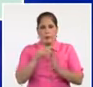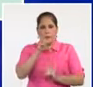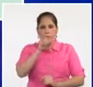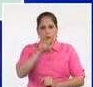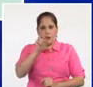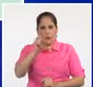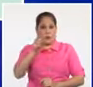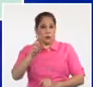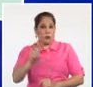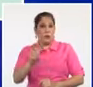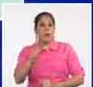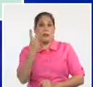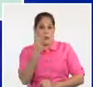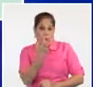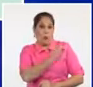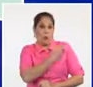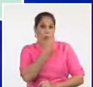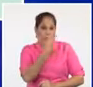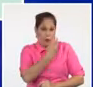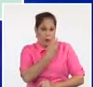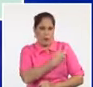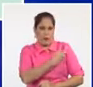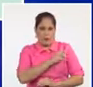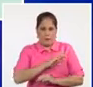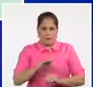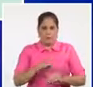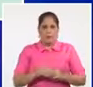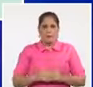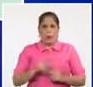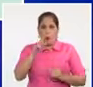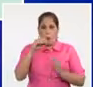2.060.212 una segunda dosis y